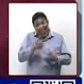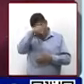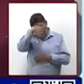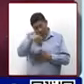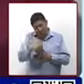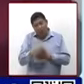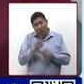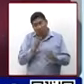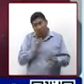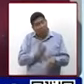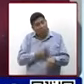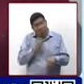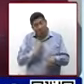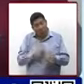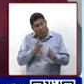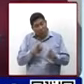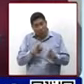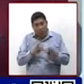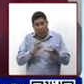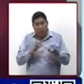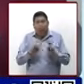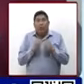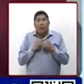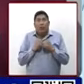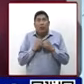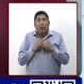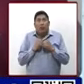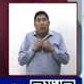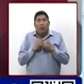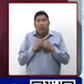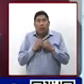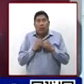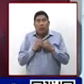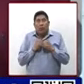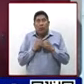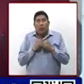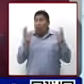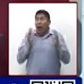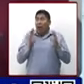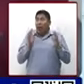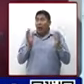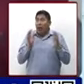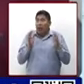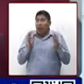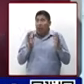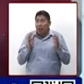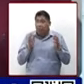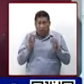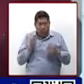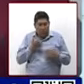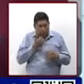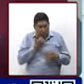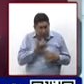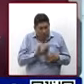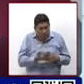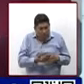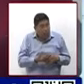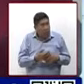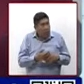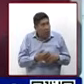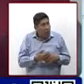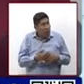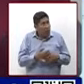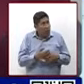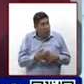sueño regular, entonces si vemos algún tipo de alteración, el niño no puede dormir, despierta llorando varias veces en la